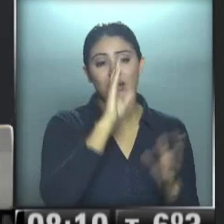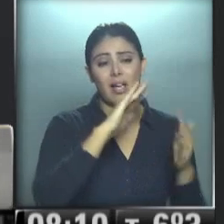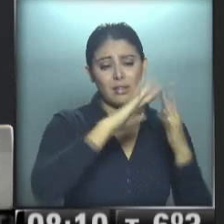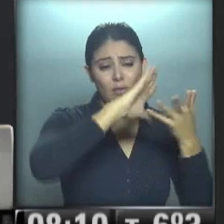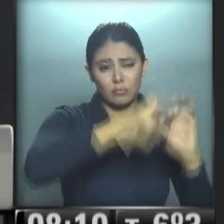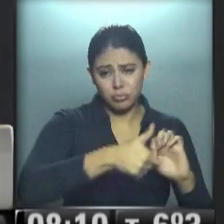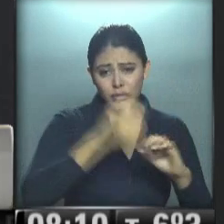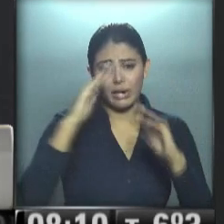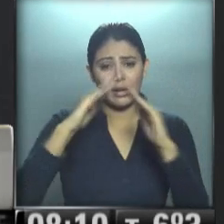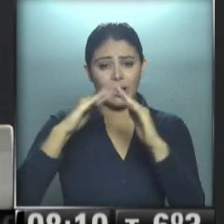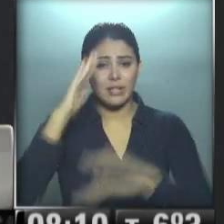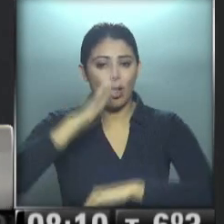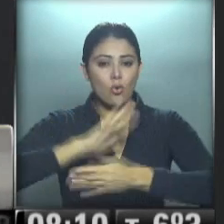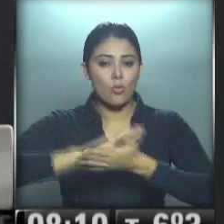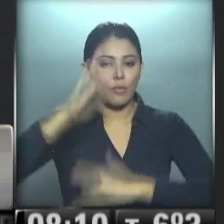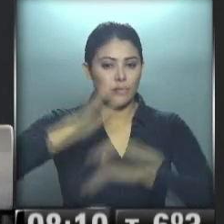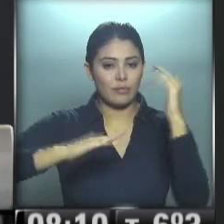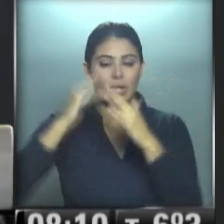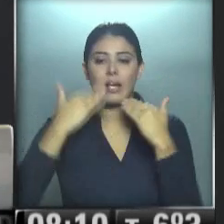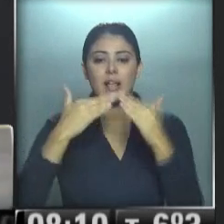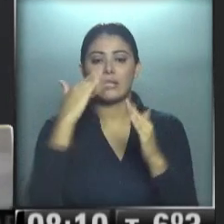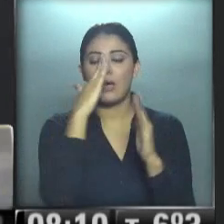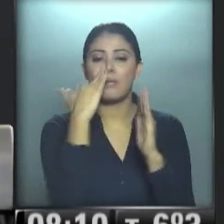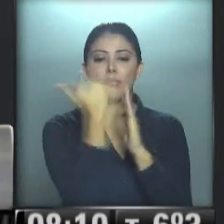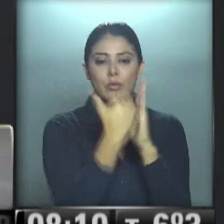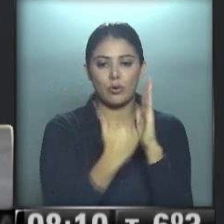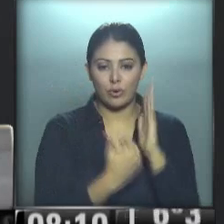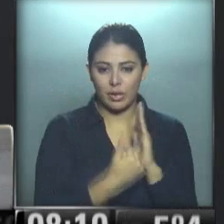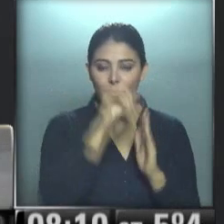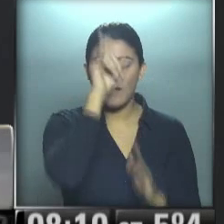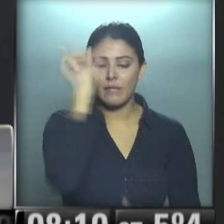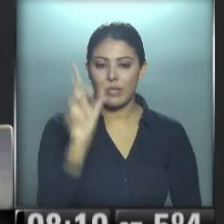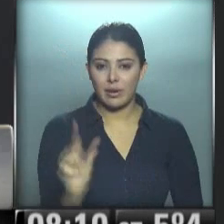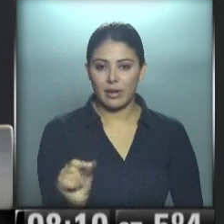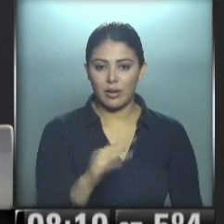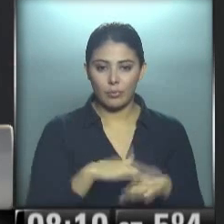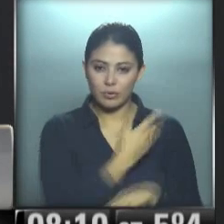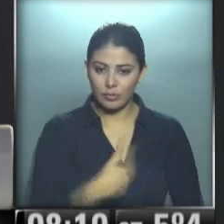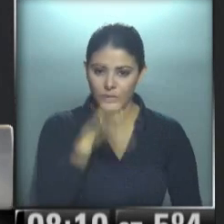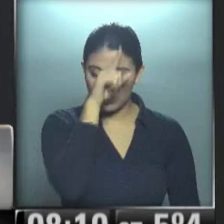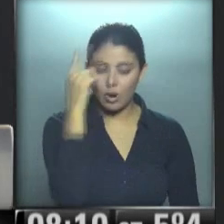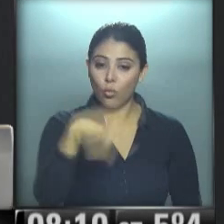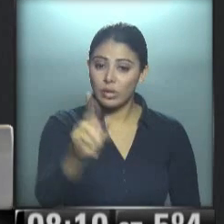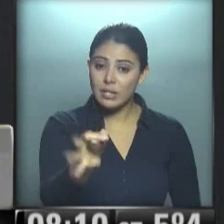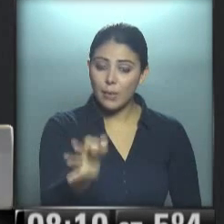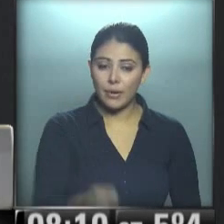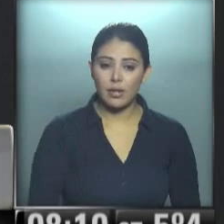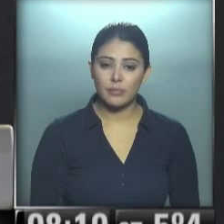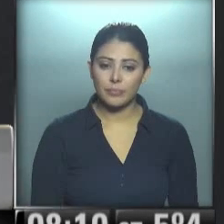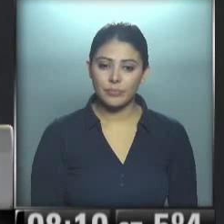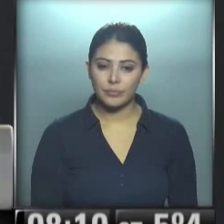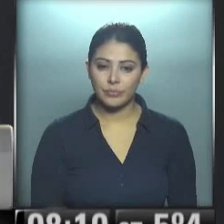programa federal de viviendas de partes del estado nacional como ustedes saben también